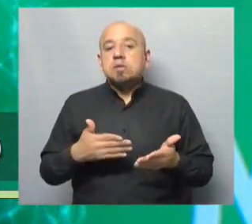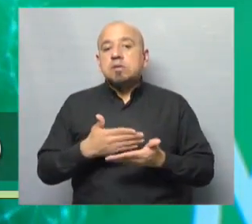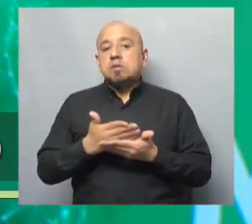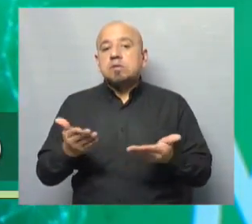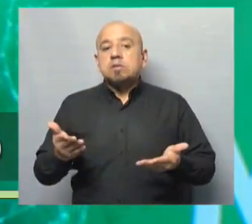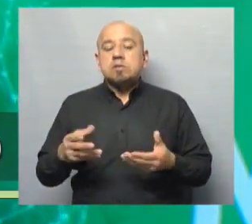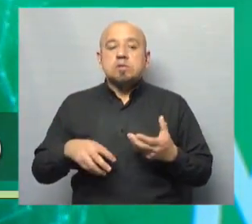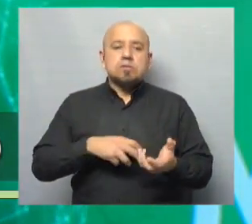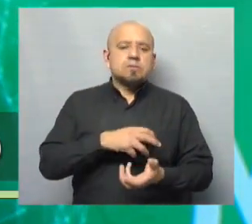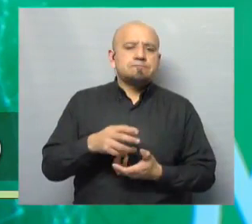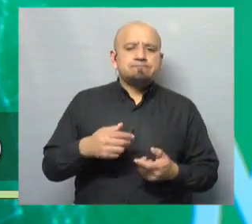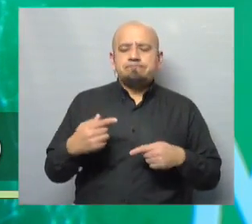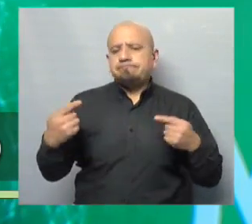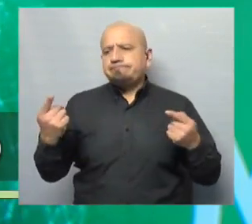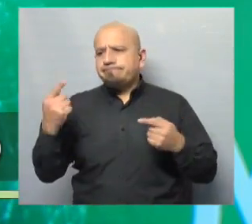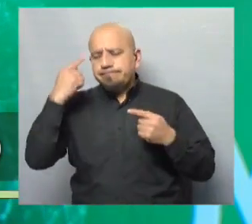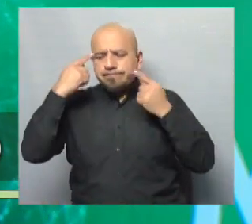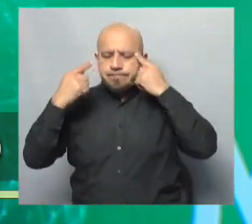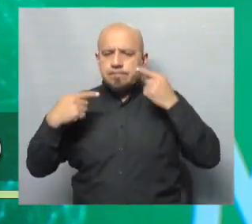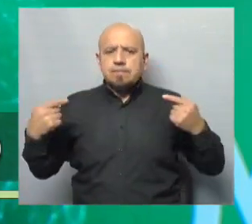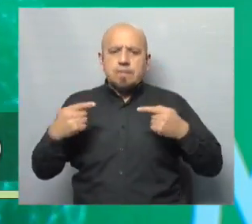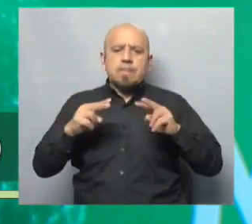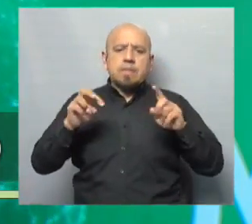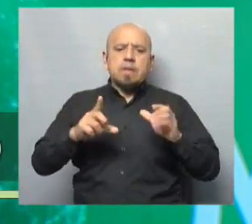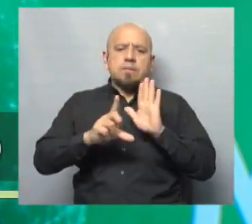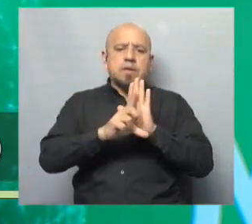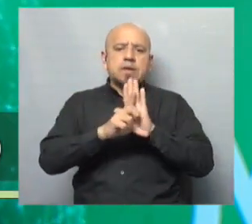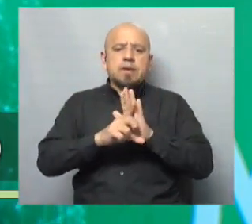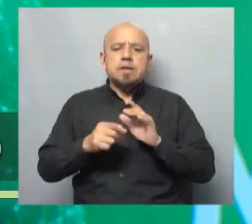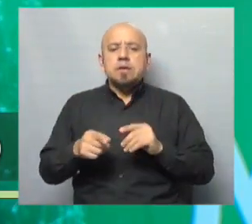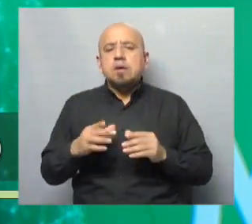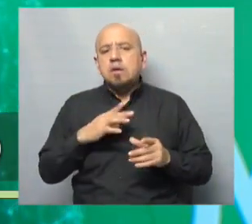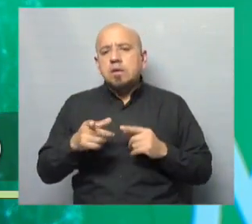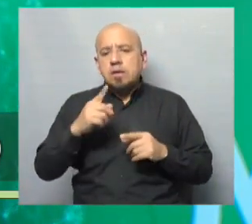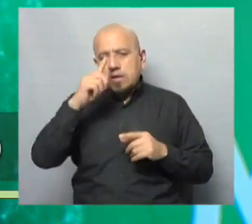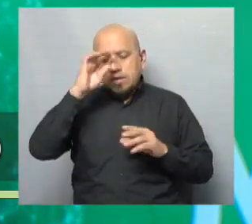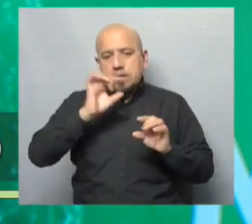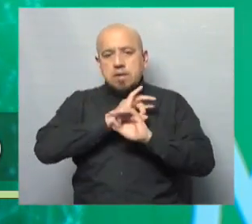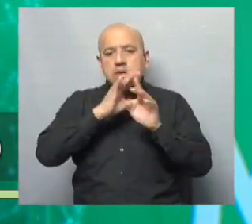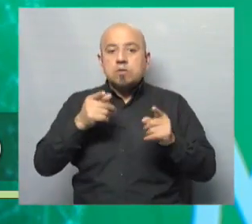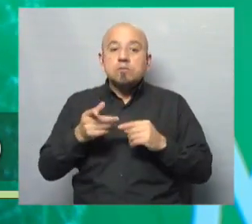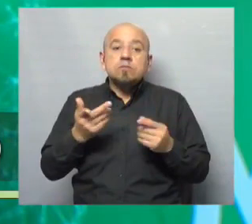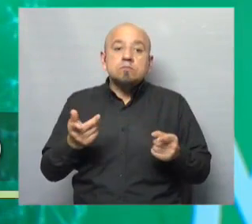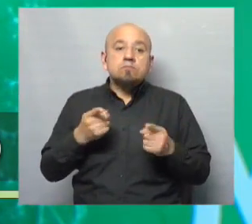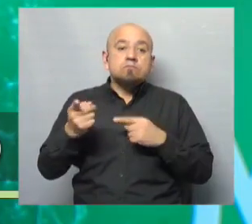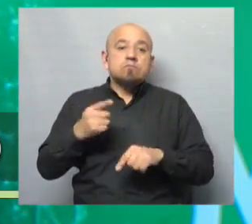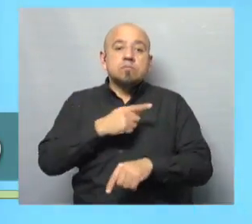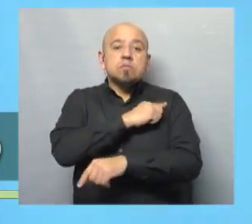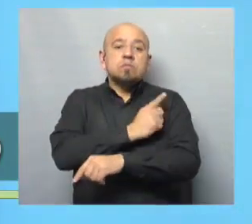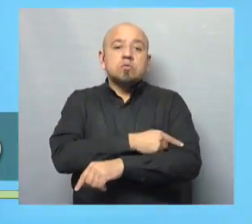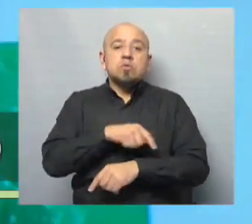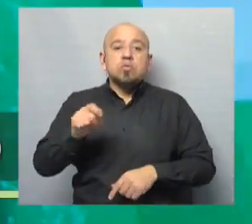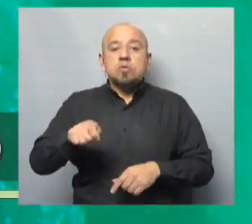en este conjunto de contradicciones y de temas legales que hay en clarificar y se encargarán de eso el poder judicial